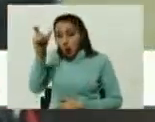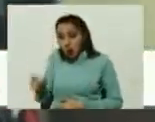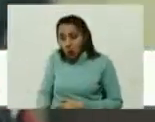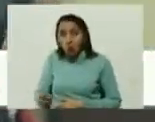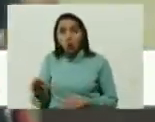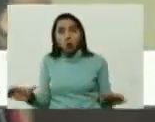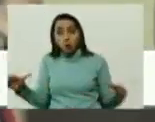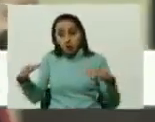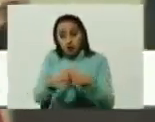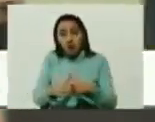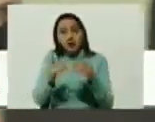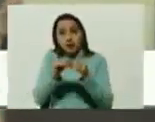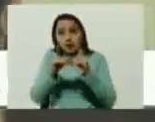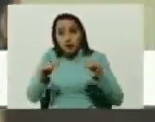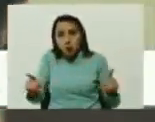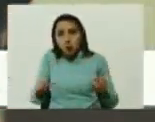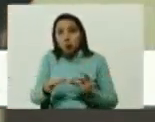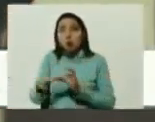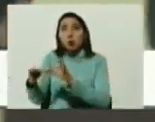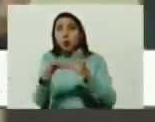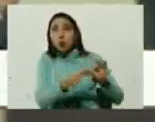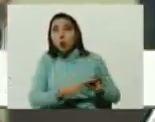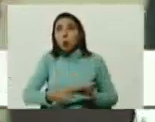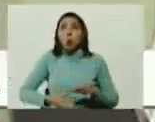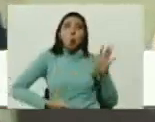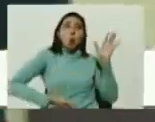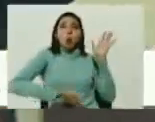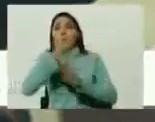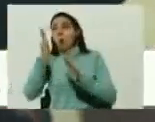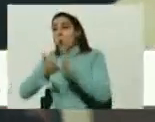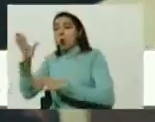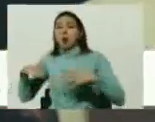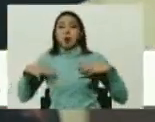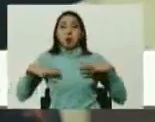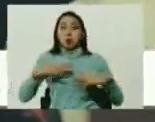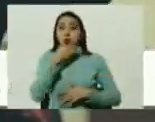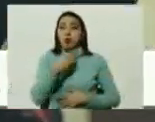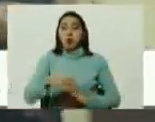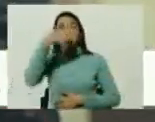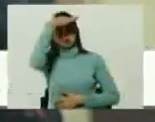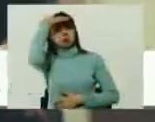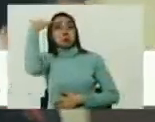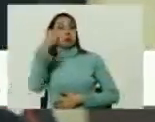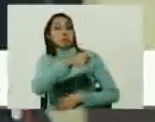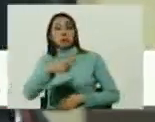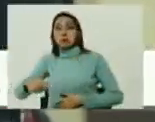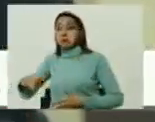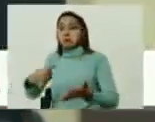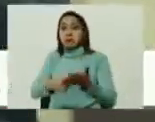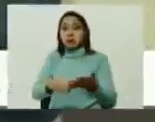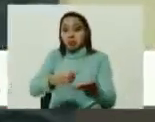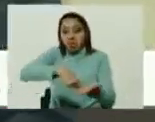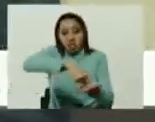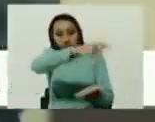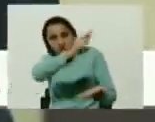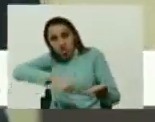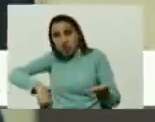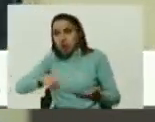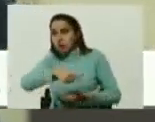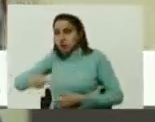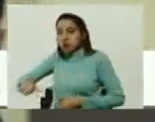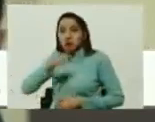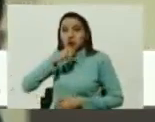se fue de vacaciones al exterior de vacaciones decembrinas y se lo vivió entre comillas firman la nómina de pago